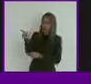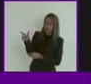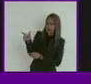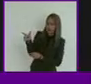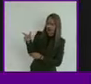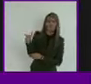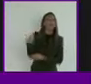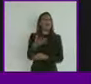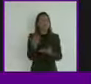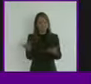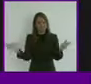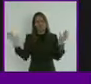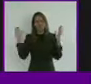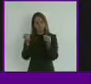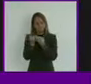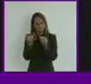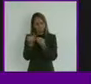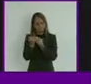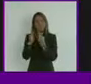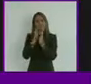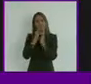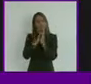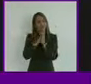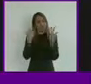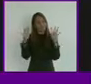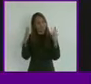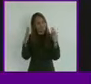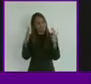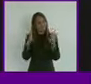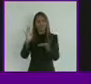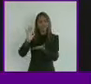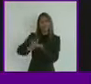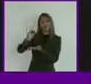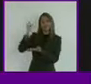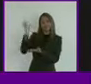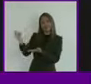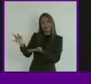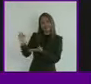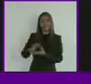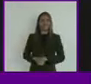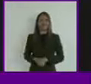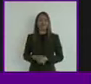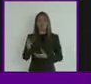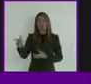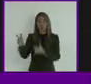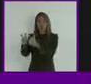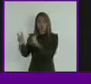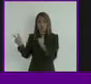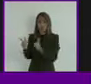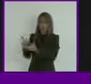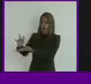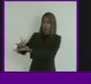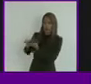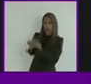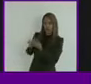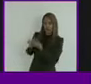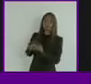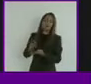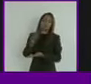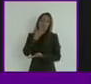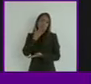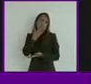y al contrario sean parte de esto, porque te están echando porras y es importante, hay que agradecerlo, y seguramente tienes un grupo de apoyo, decimos, ¿no? Una red de apoyo